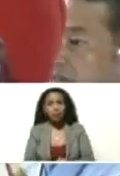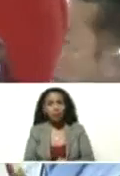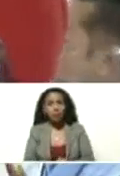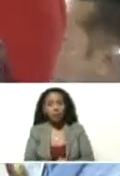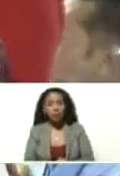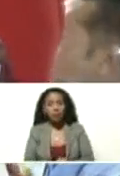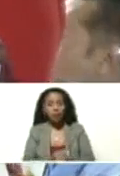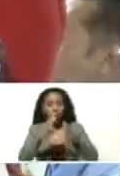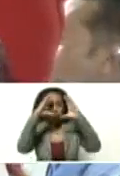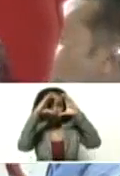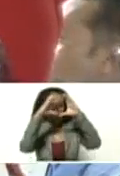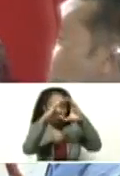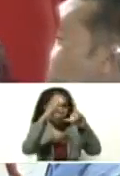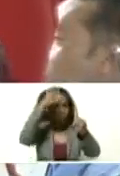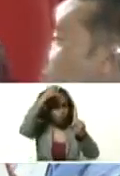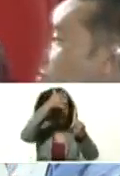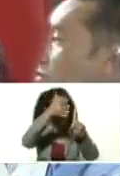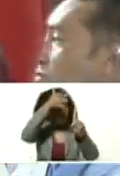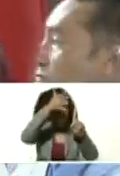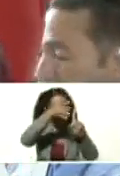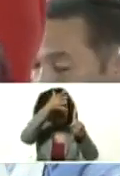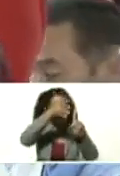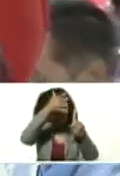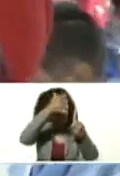va enfocado a la formación